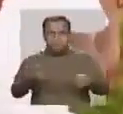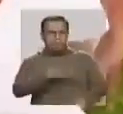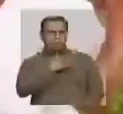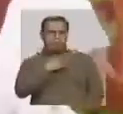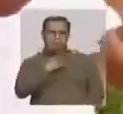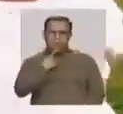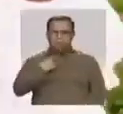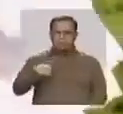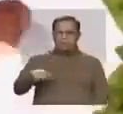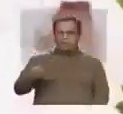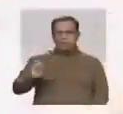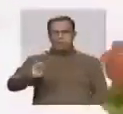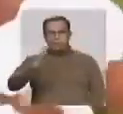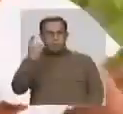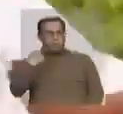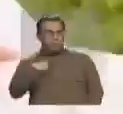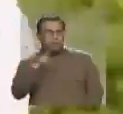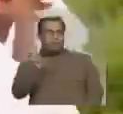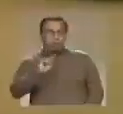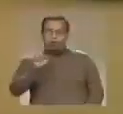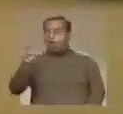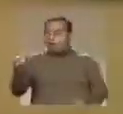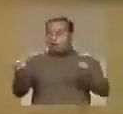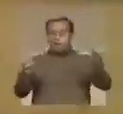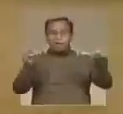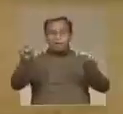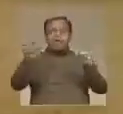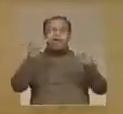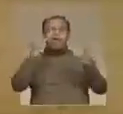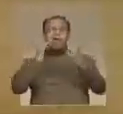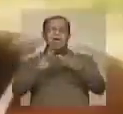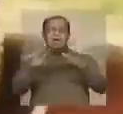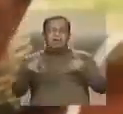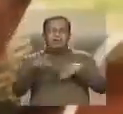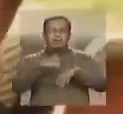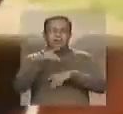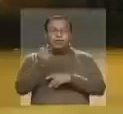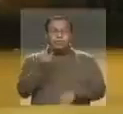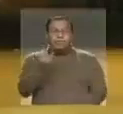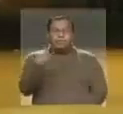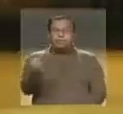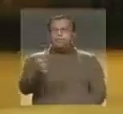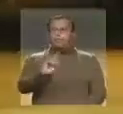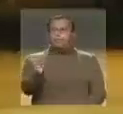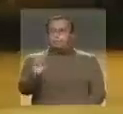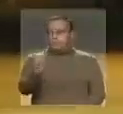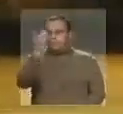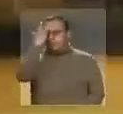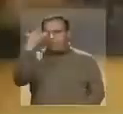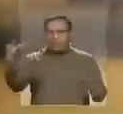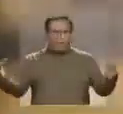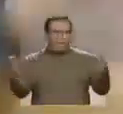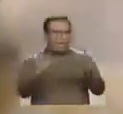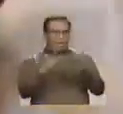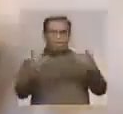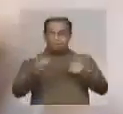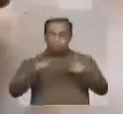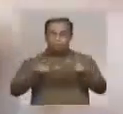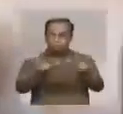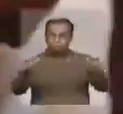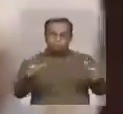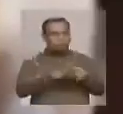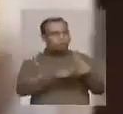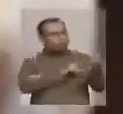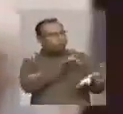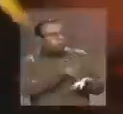esa diferencia de que esta persona viene de tal parte, entonces hay que despacharla, por decírtelo así, porque no va a encajar. O sea, un lugar donde tú